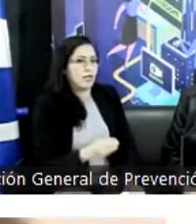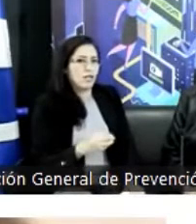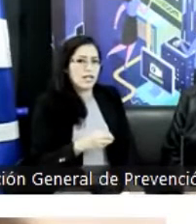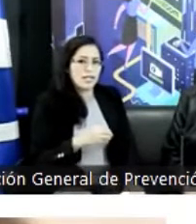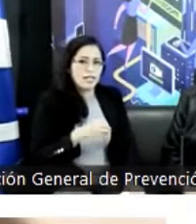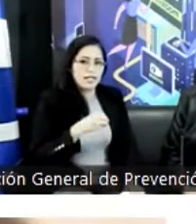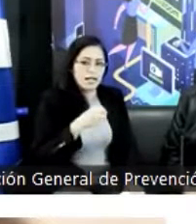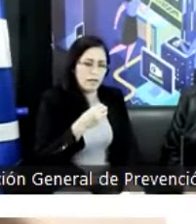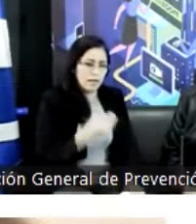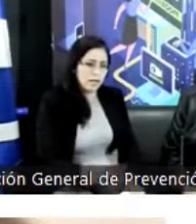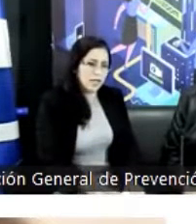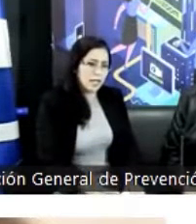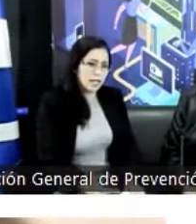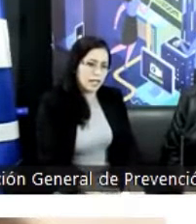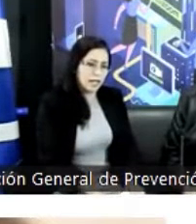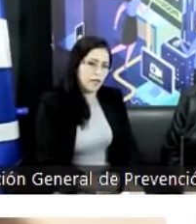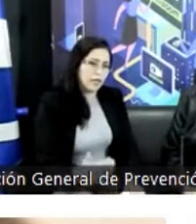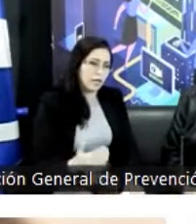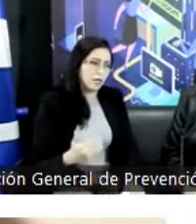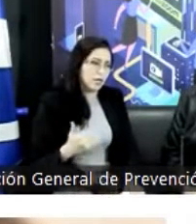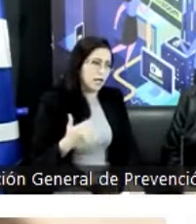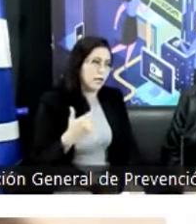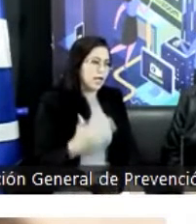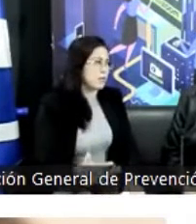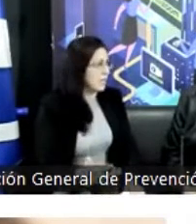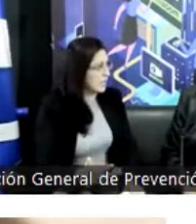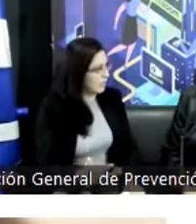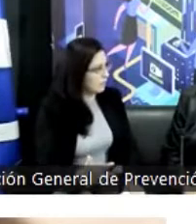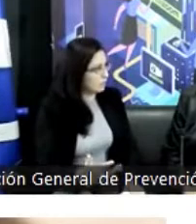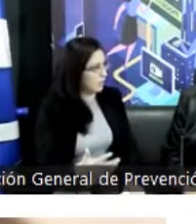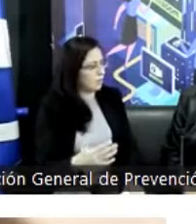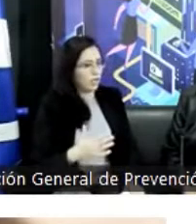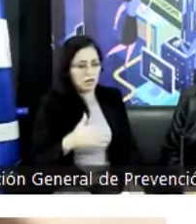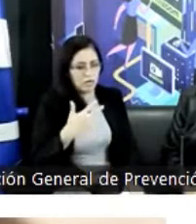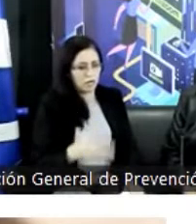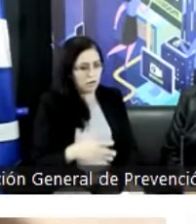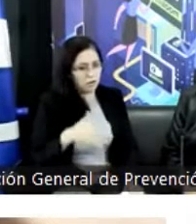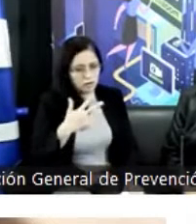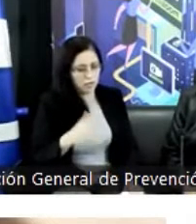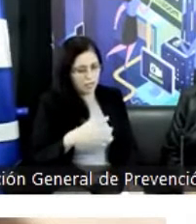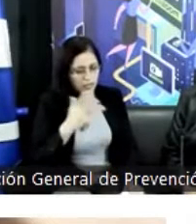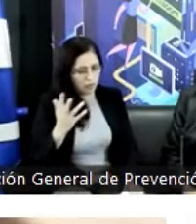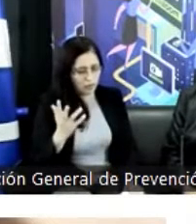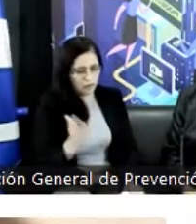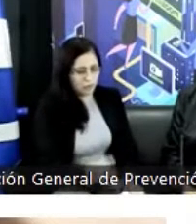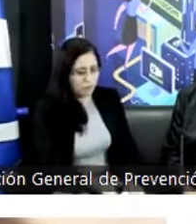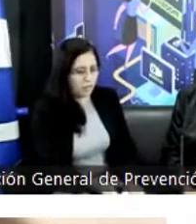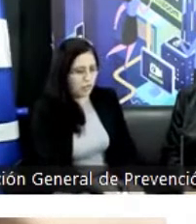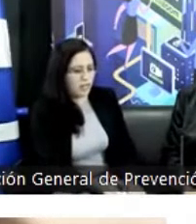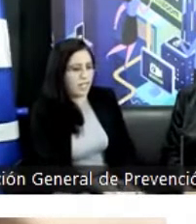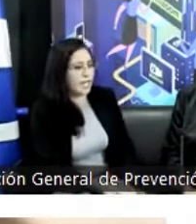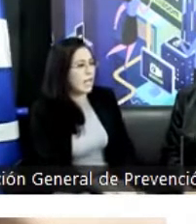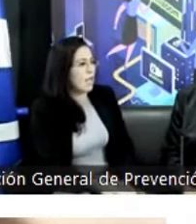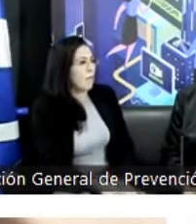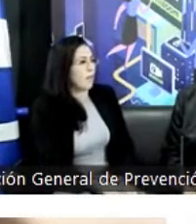que son todas estas personas que tienen contacto con alguna sustancia, ¿no? con alcohol, algún otro tipo de